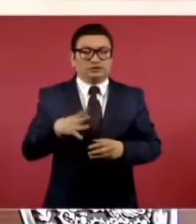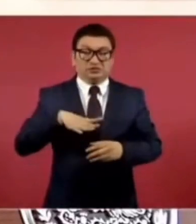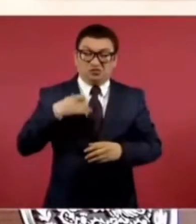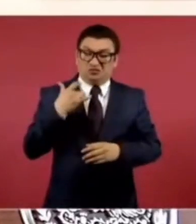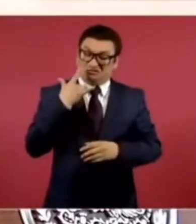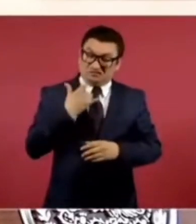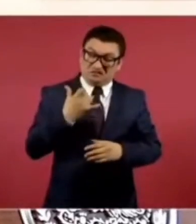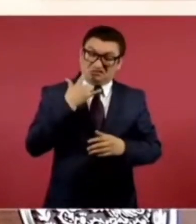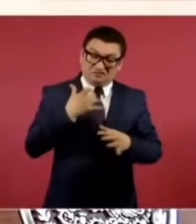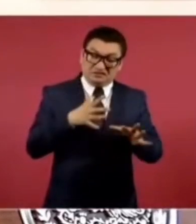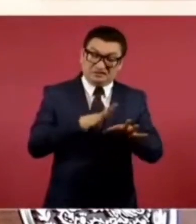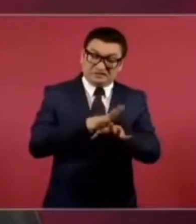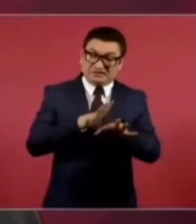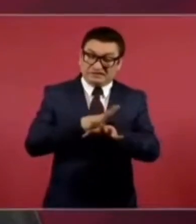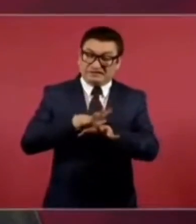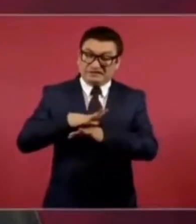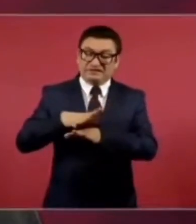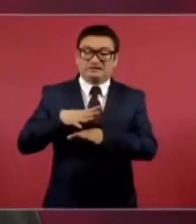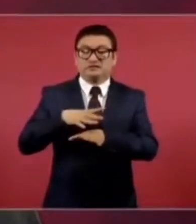sacrificios,